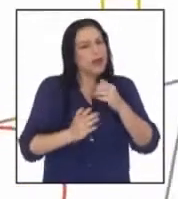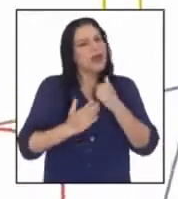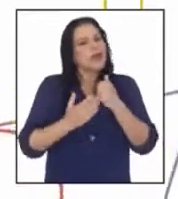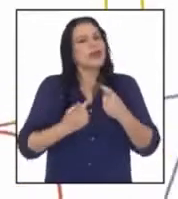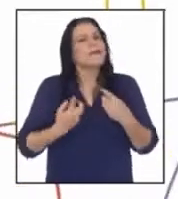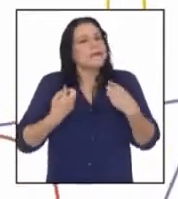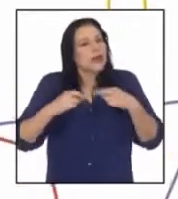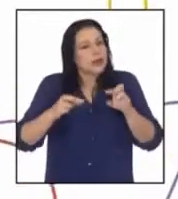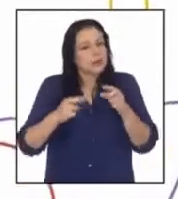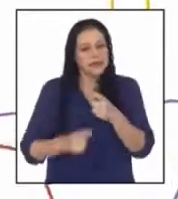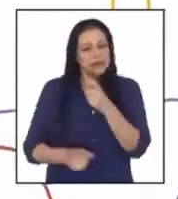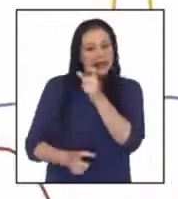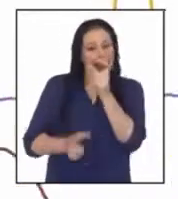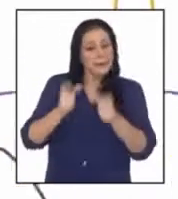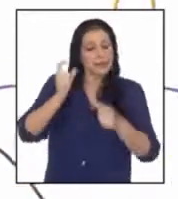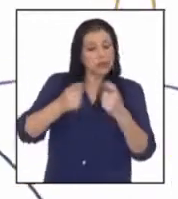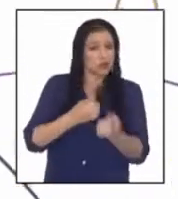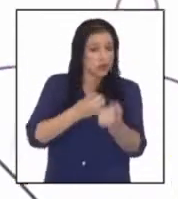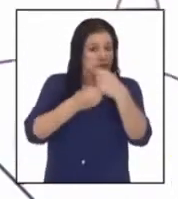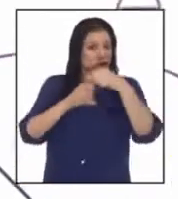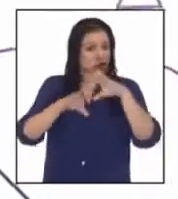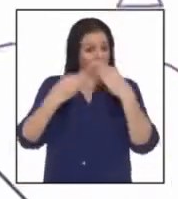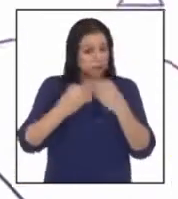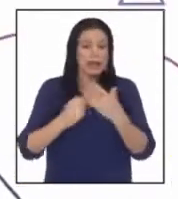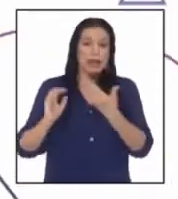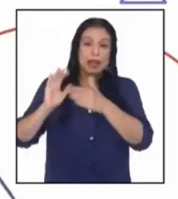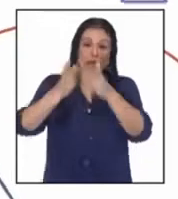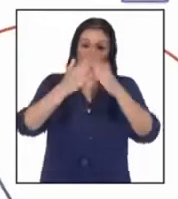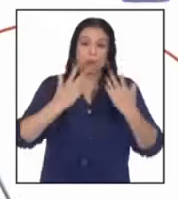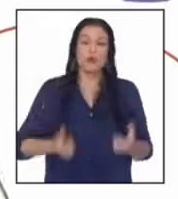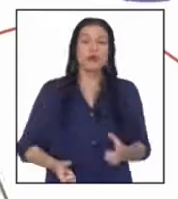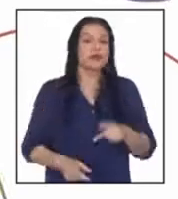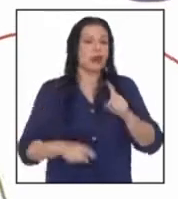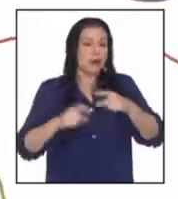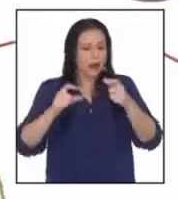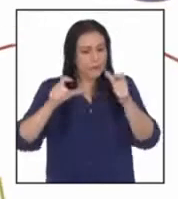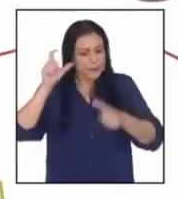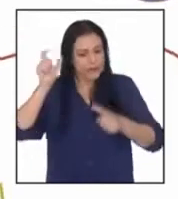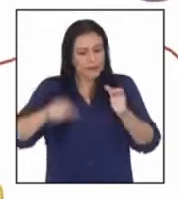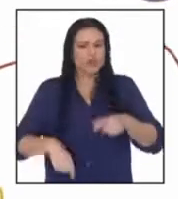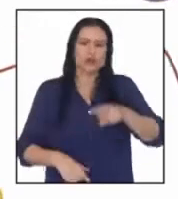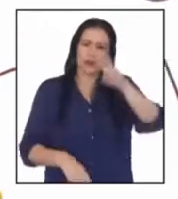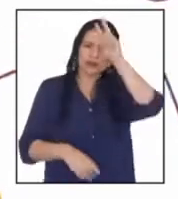a los miembros de tu familia, a la comunidad donde vives o a la